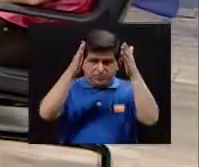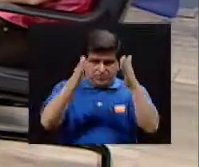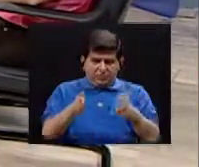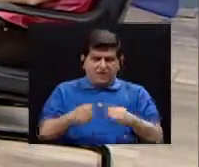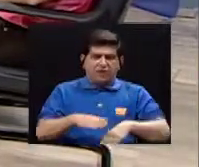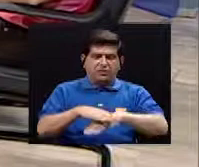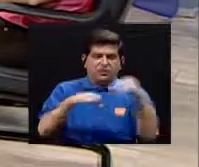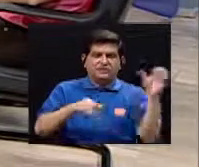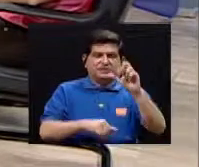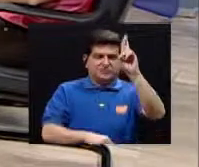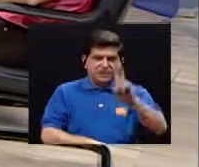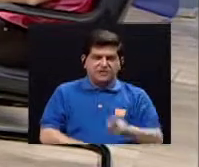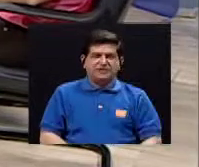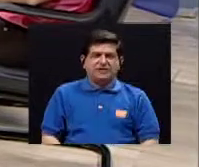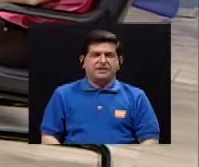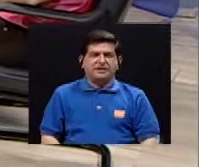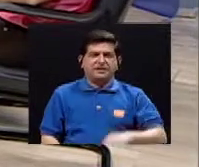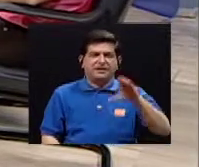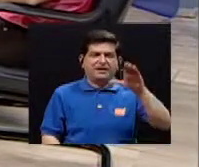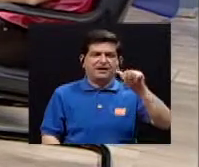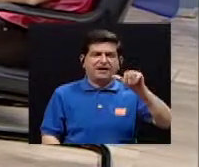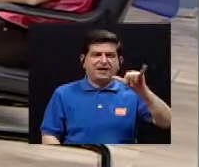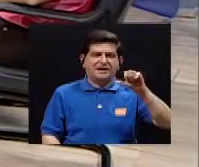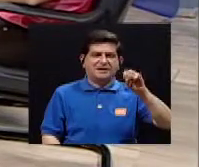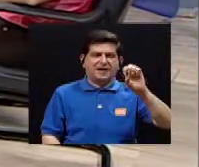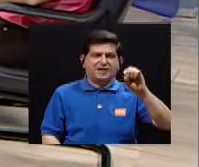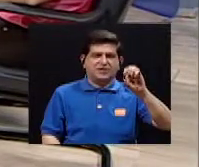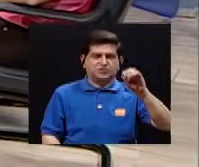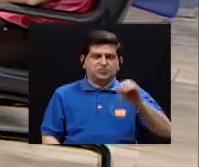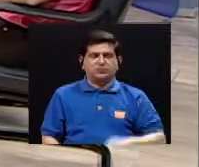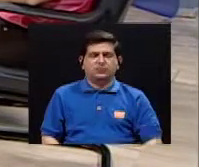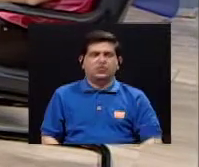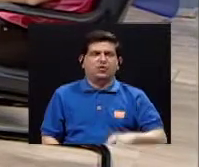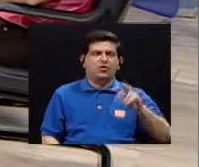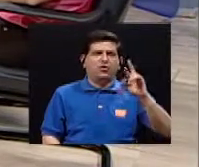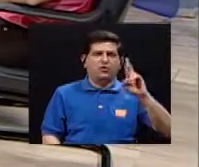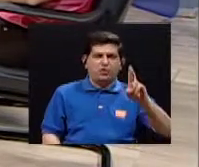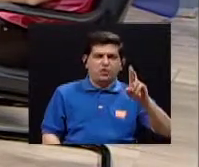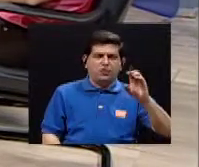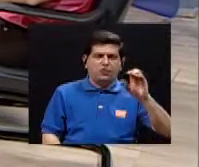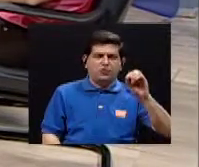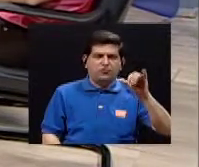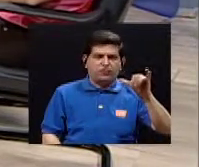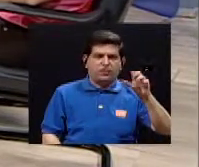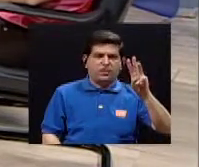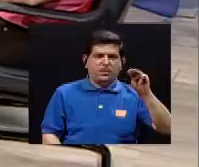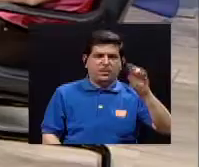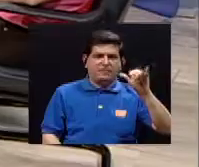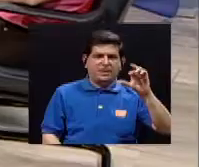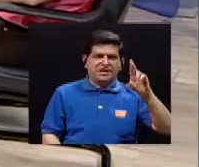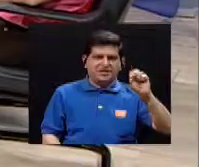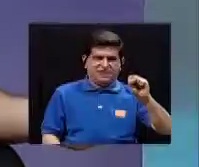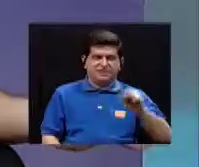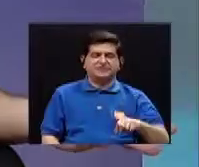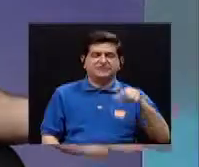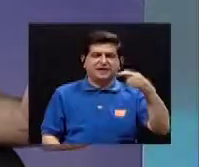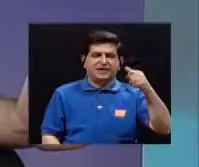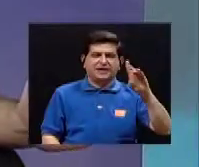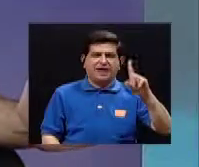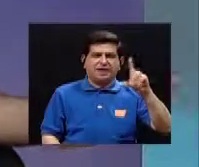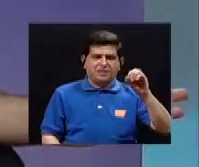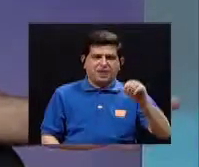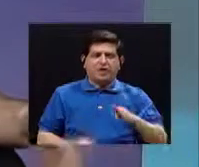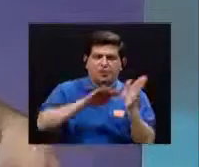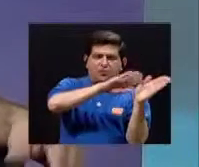salir los jugadores fuera de costa rica digamos callazo que se fue para el extranjero roy myers un montón de esos jugadores se fueron y gabe lo que fue es